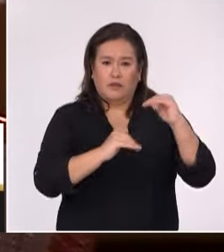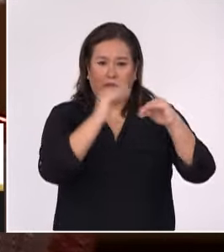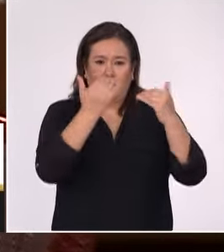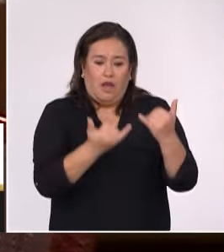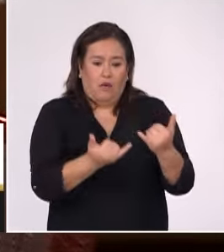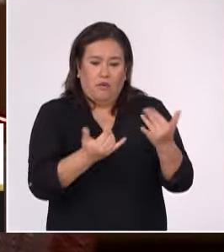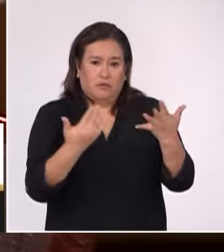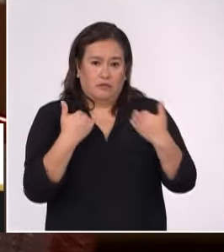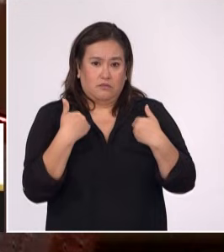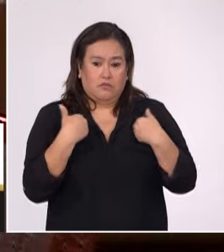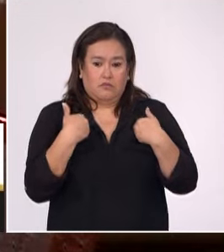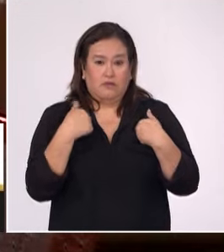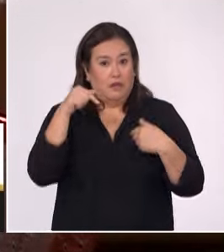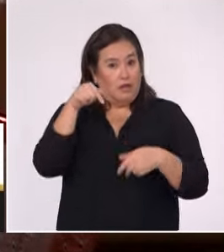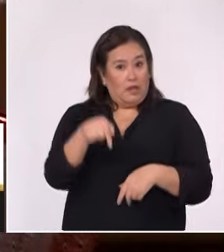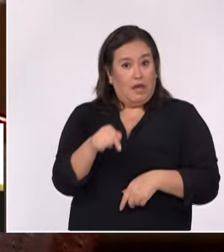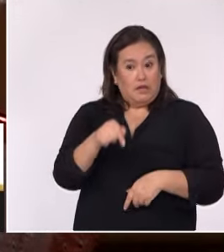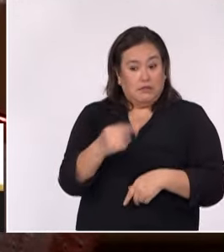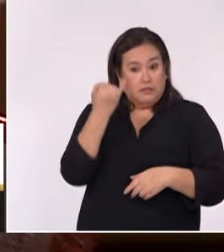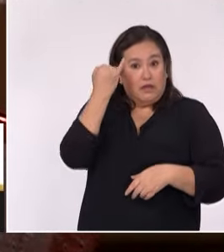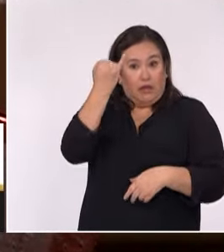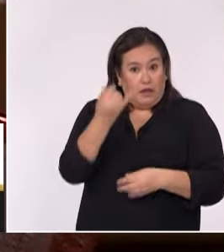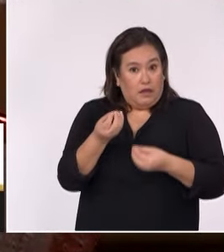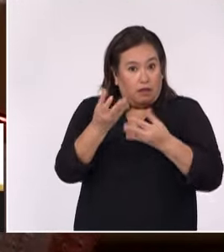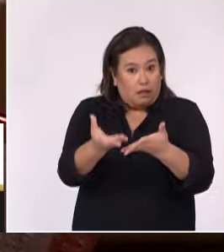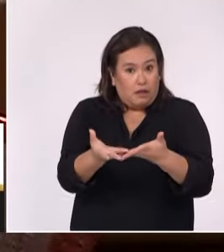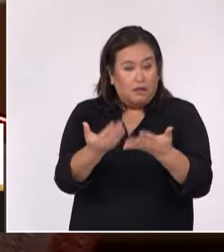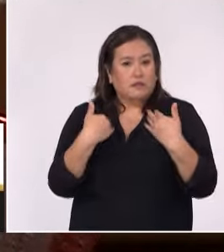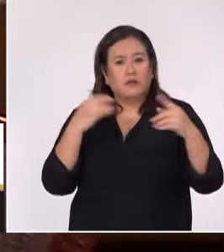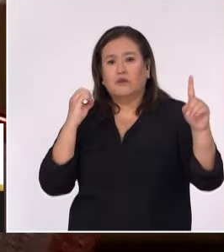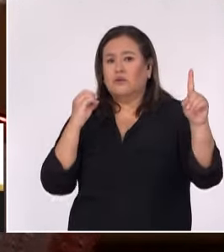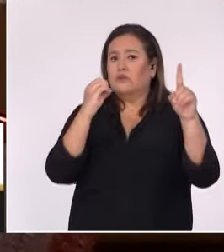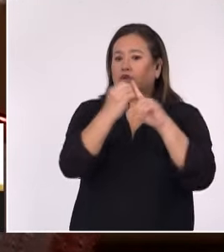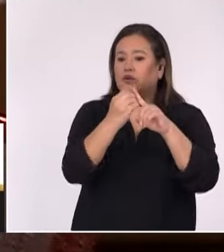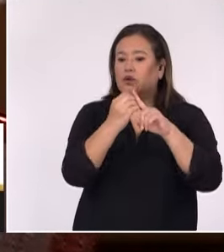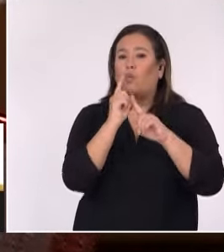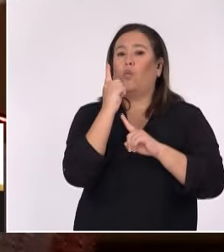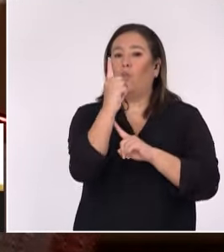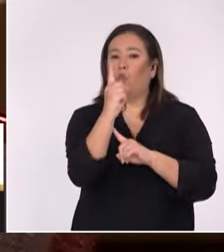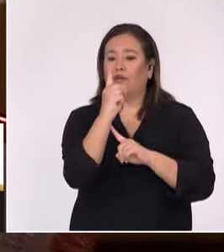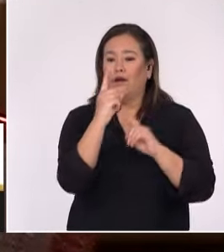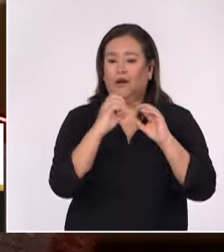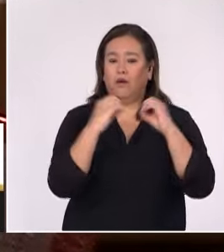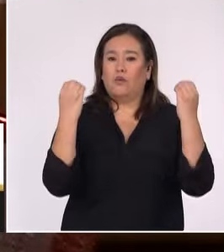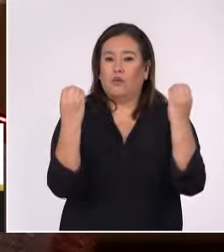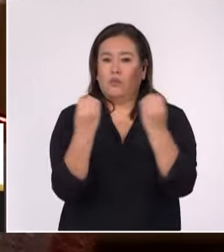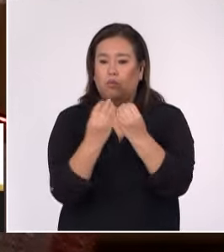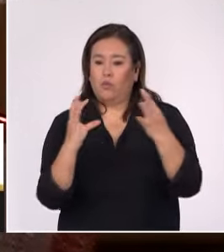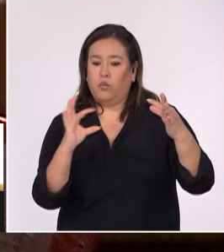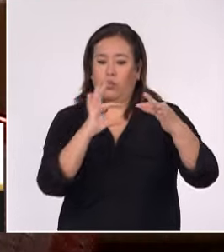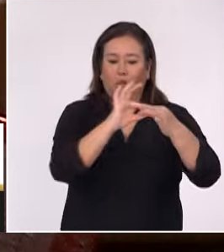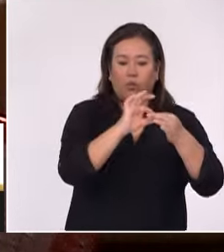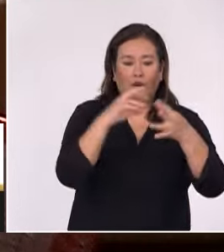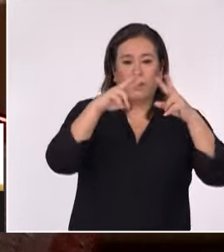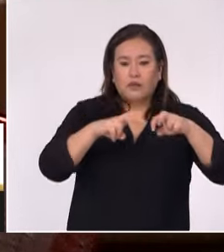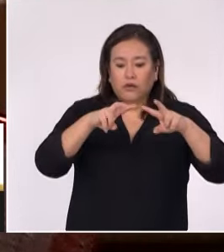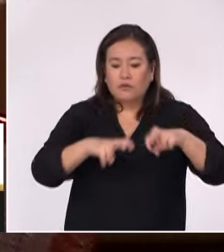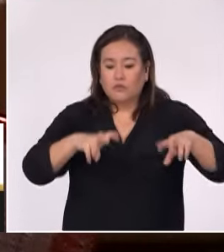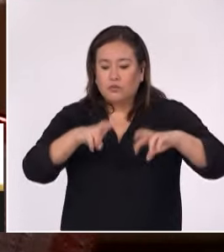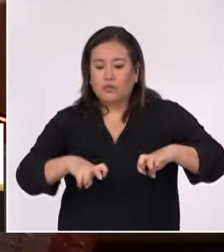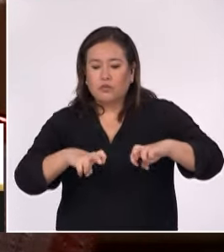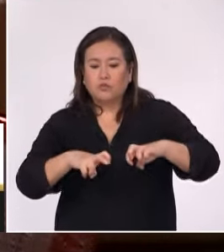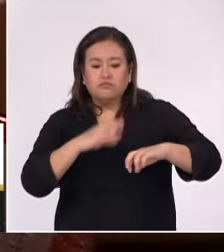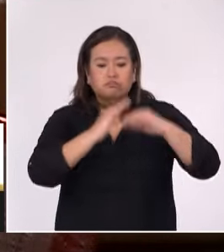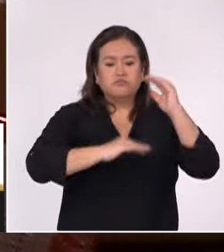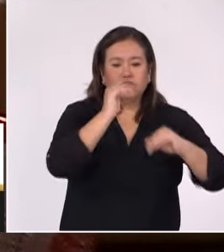existente. Esta medida busca unificar en una sola entidad la realización de estudios y la ejecución de